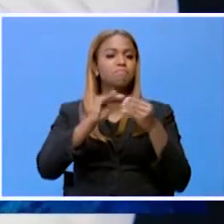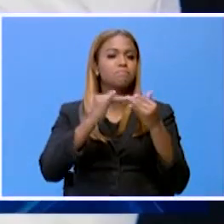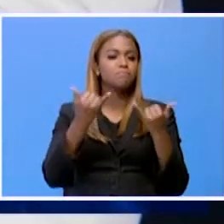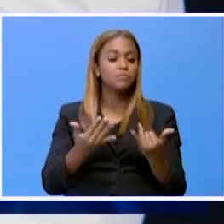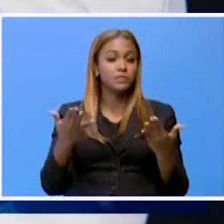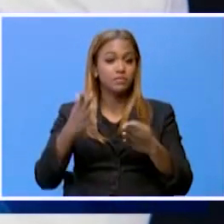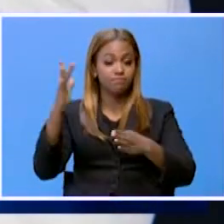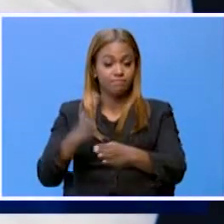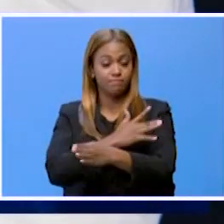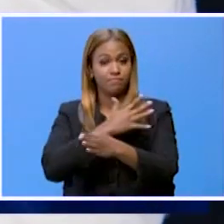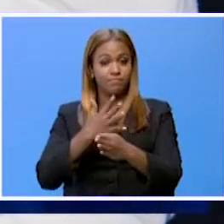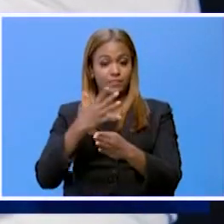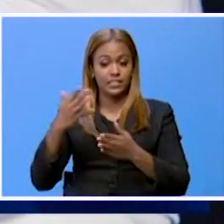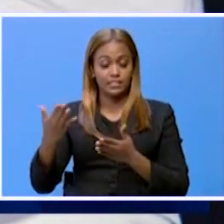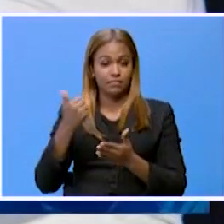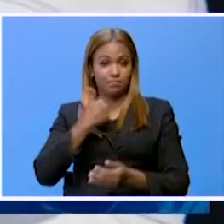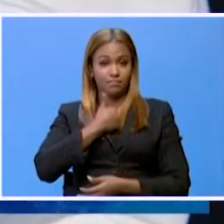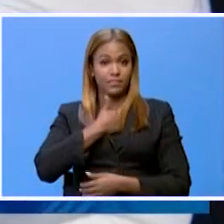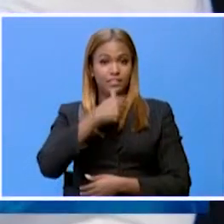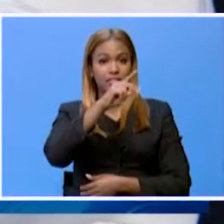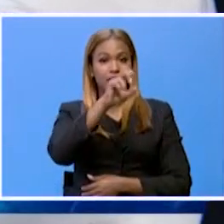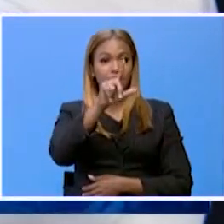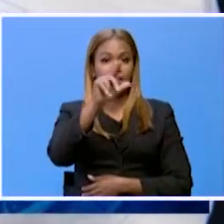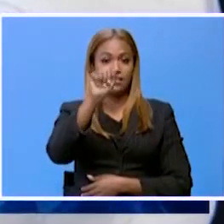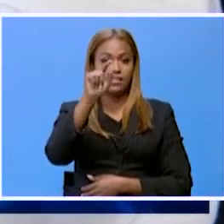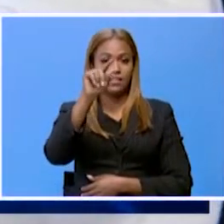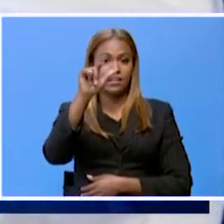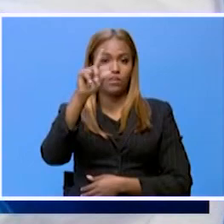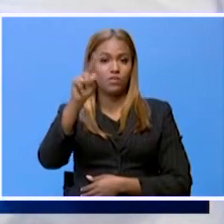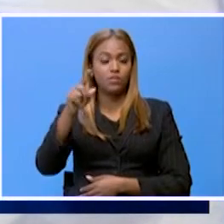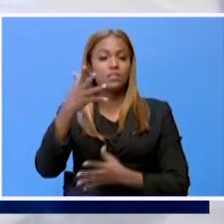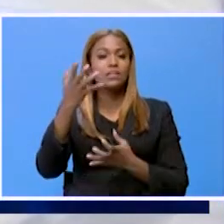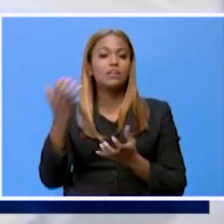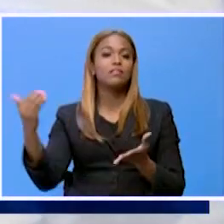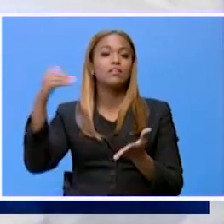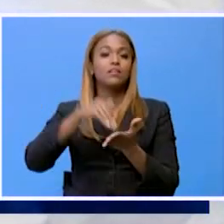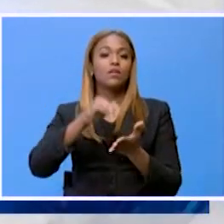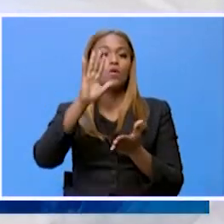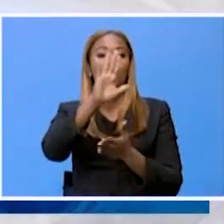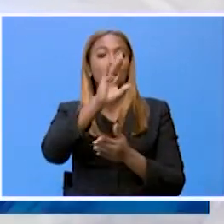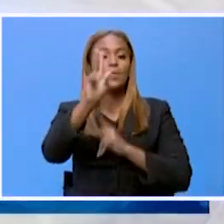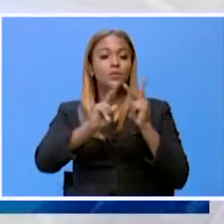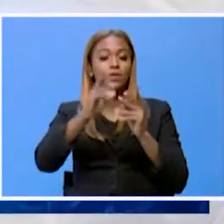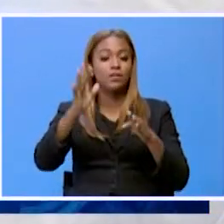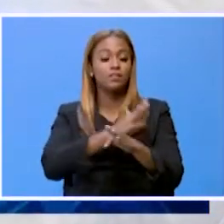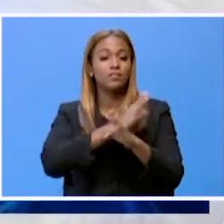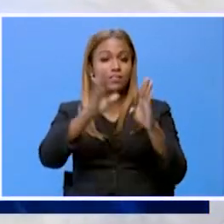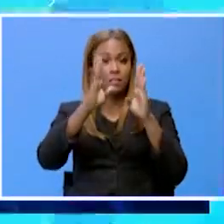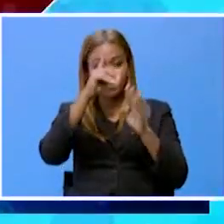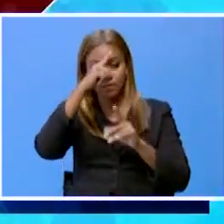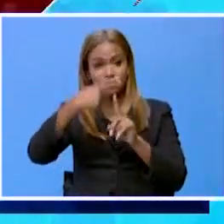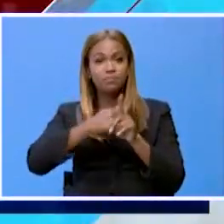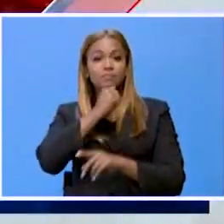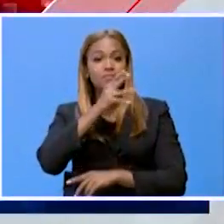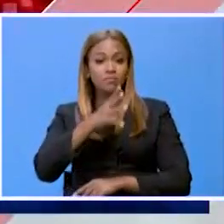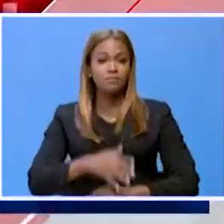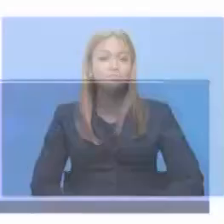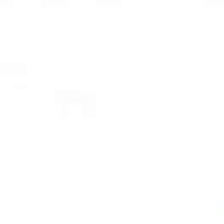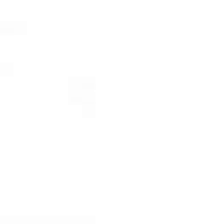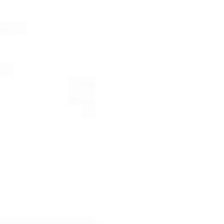con un concierto íntimo, Daniel Santa Cruz busca reencontrarse con su público en el mes de mayo.